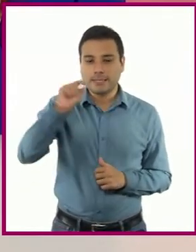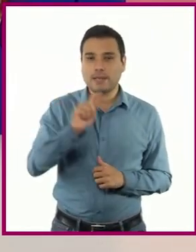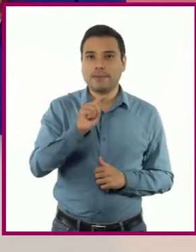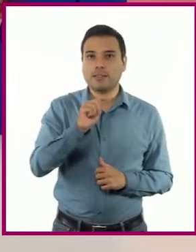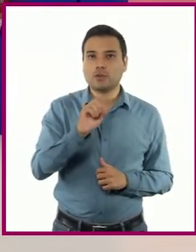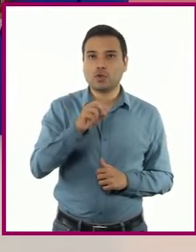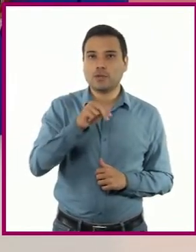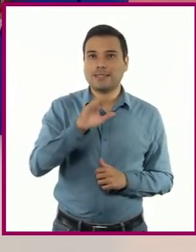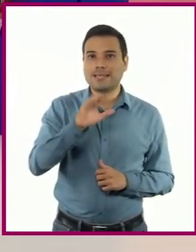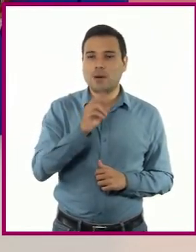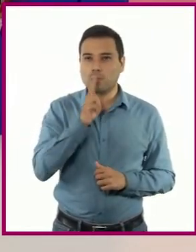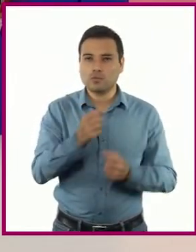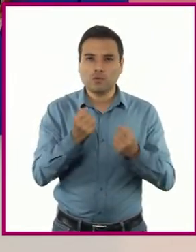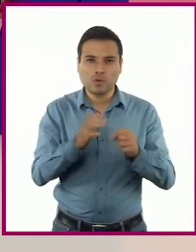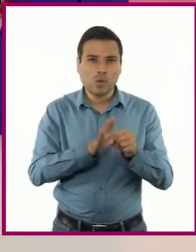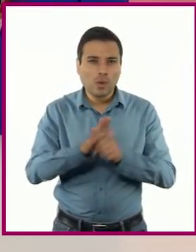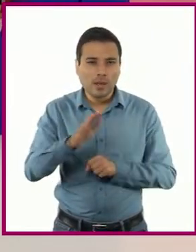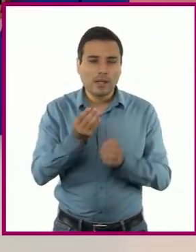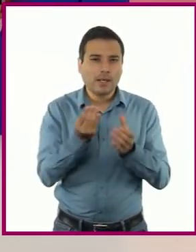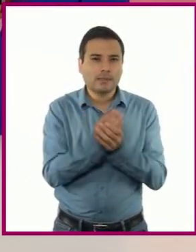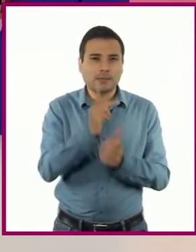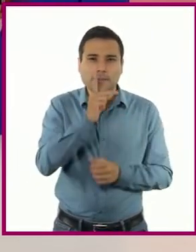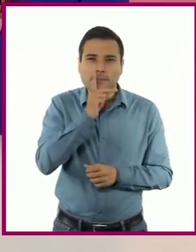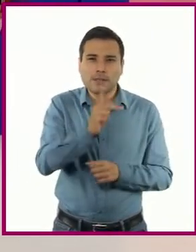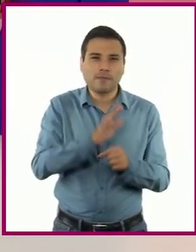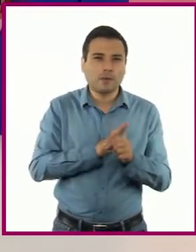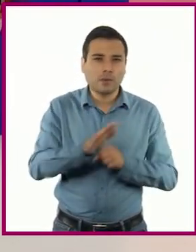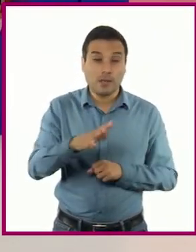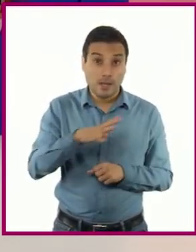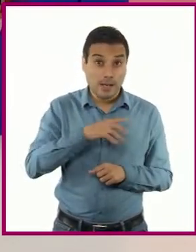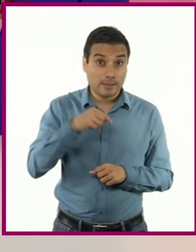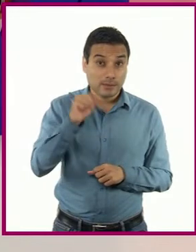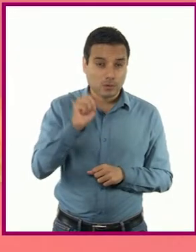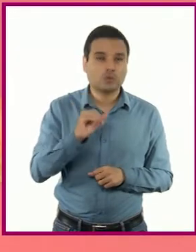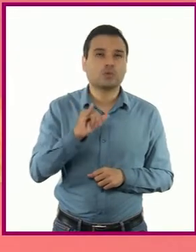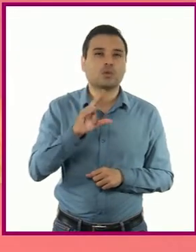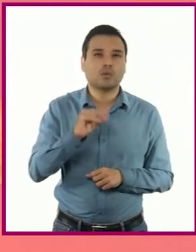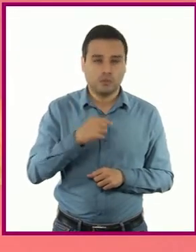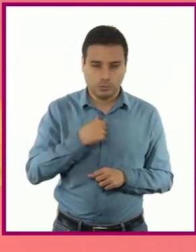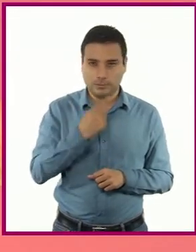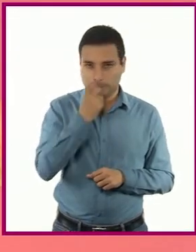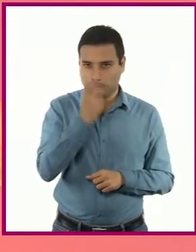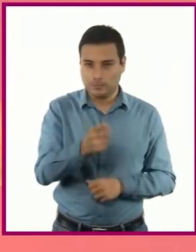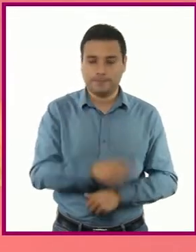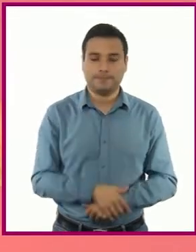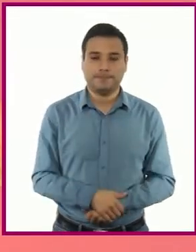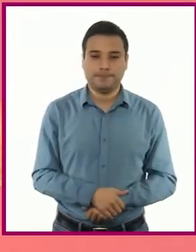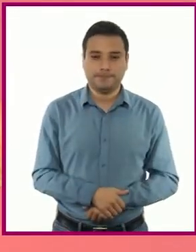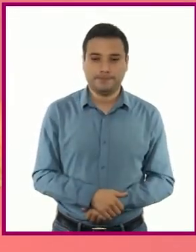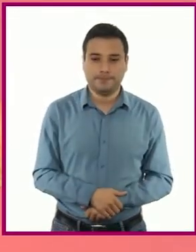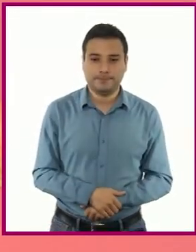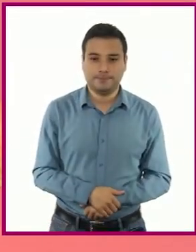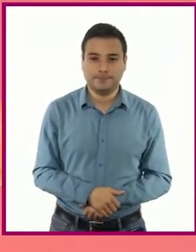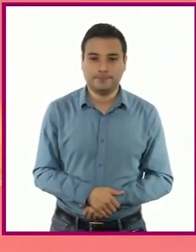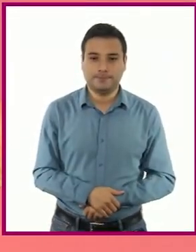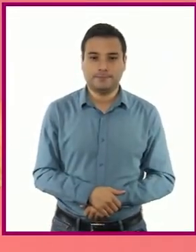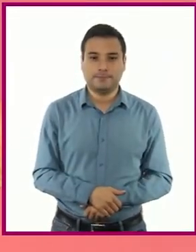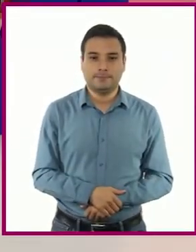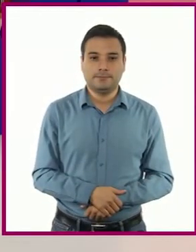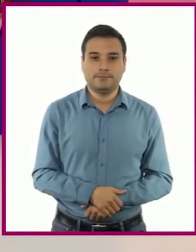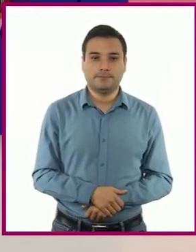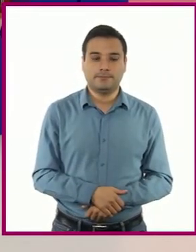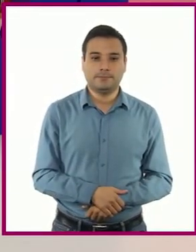qué tipo de palabra es y si lleva o no tilde, de acuerdo con las reglas que mencionamos hace un